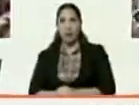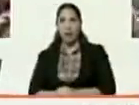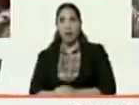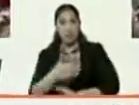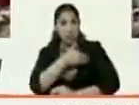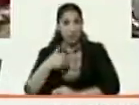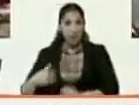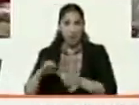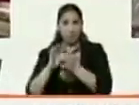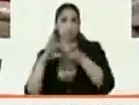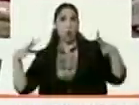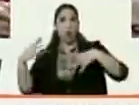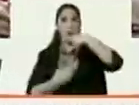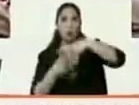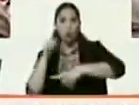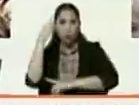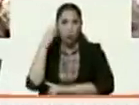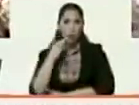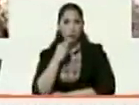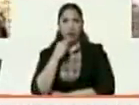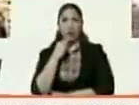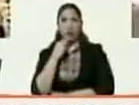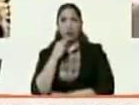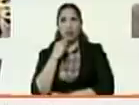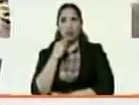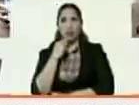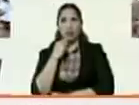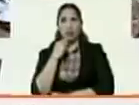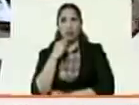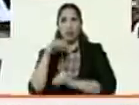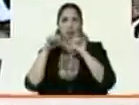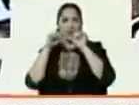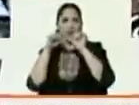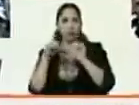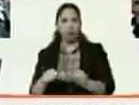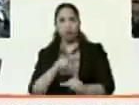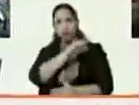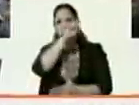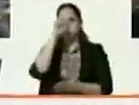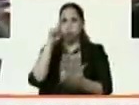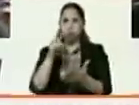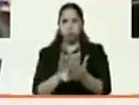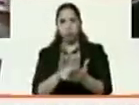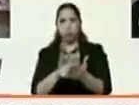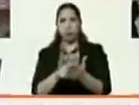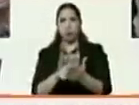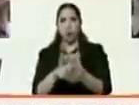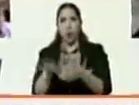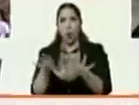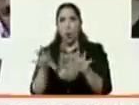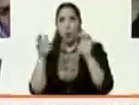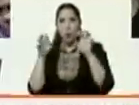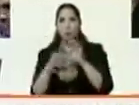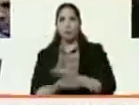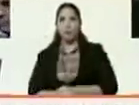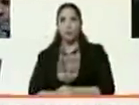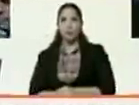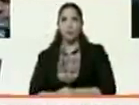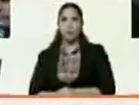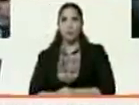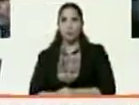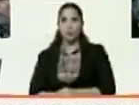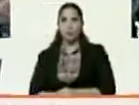intente dividir a la revolución bolivariana quedará absolutamente seco, absolutamente